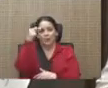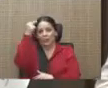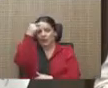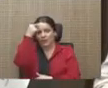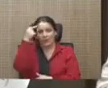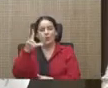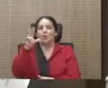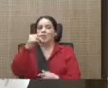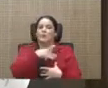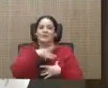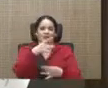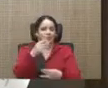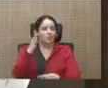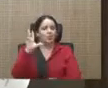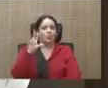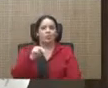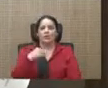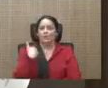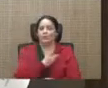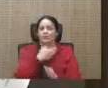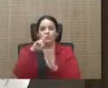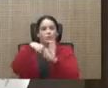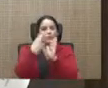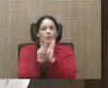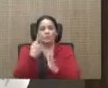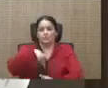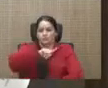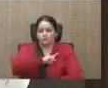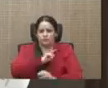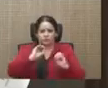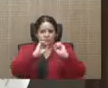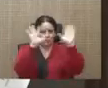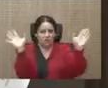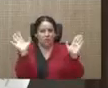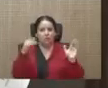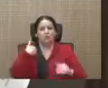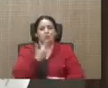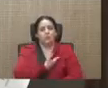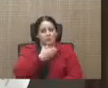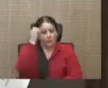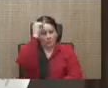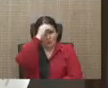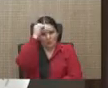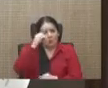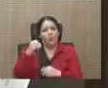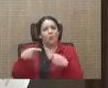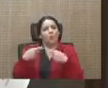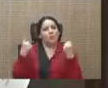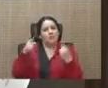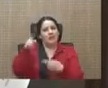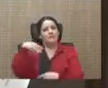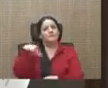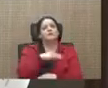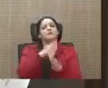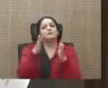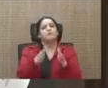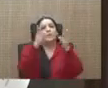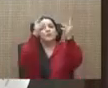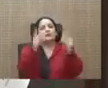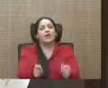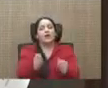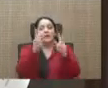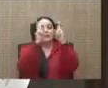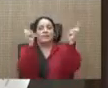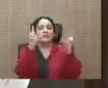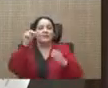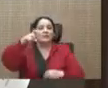nuestro papel. Pero así como somos claros sobre nuestras objeciones para con el ministro de Hacienda, también somos claros que el tema de fondo no resiste